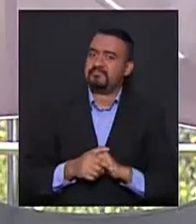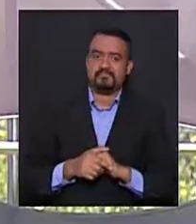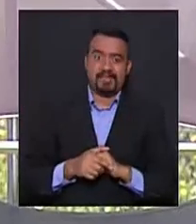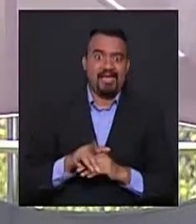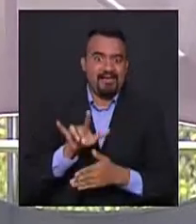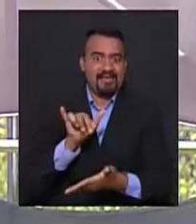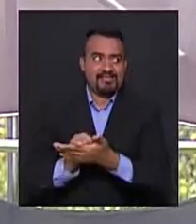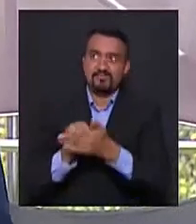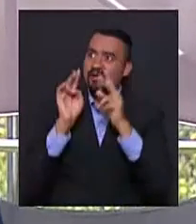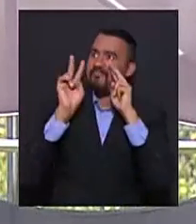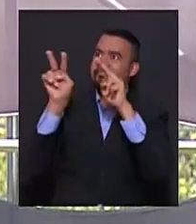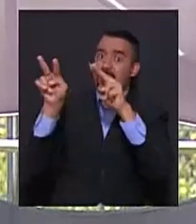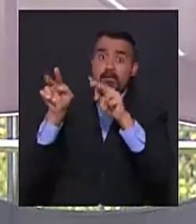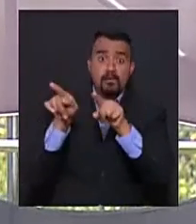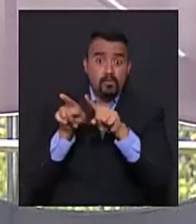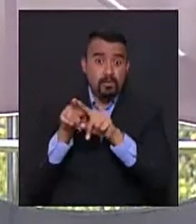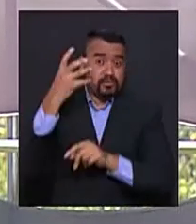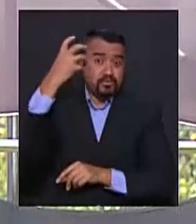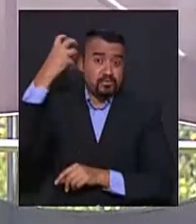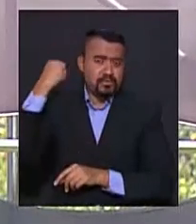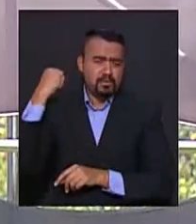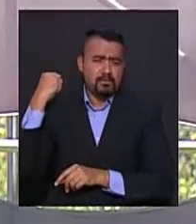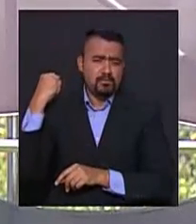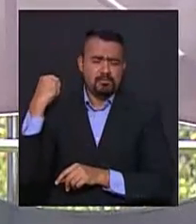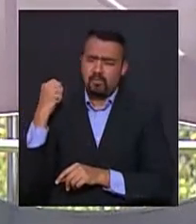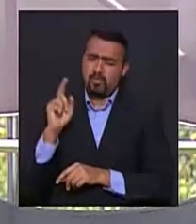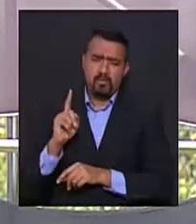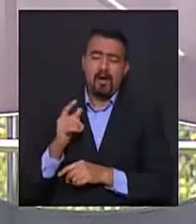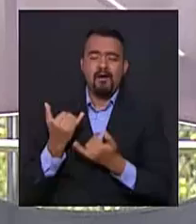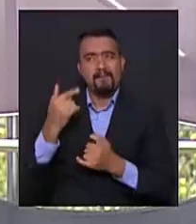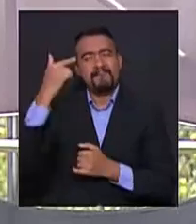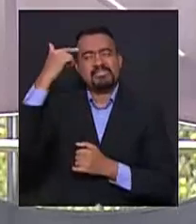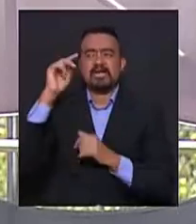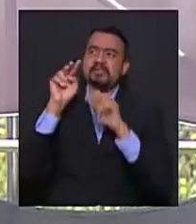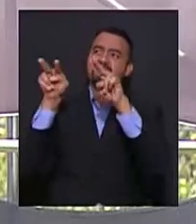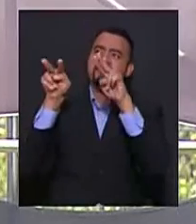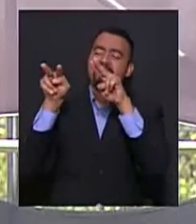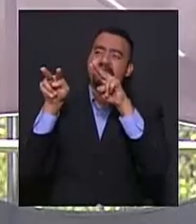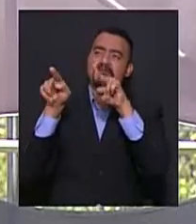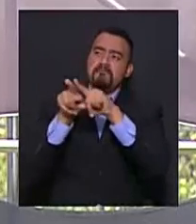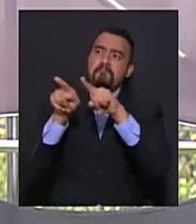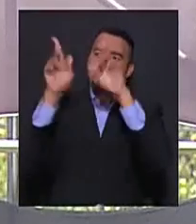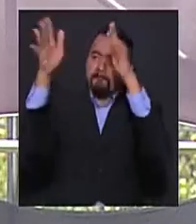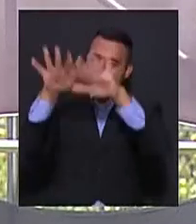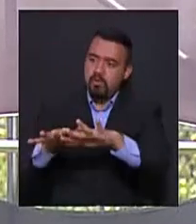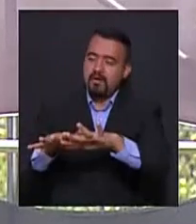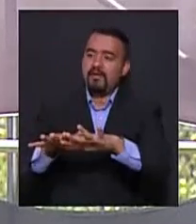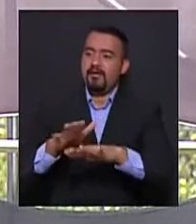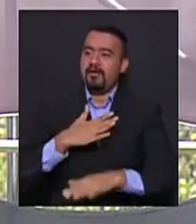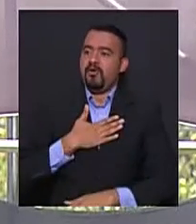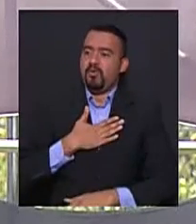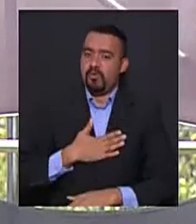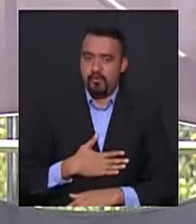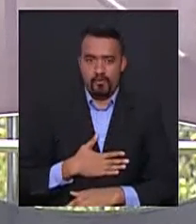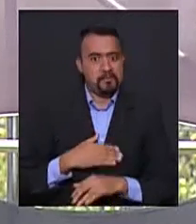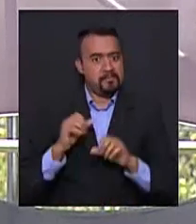No estamos hablando de un pasado lejano ni de una memoria que hoy no nos afecte. Ya estamos a una distancia